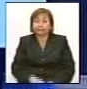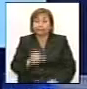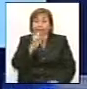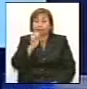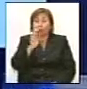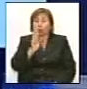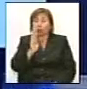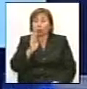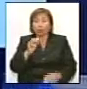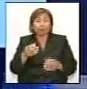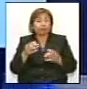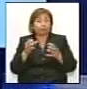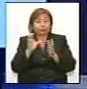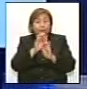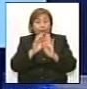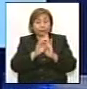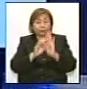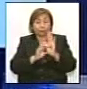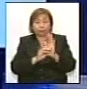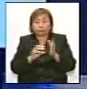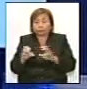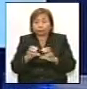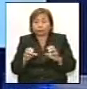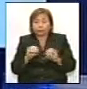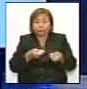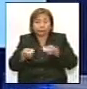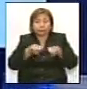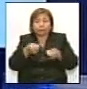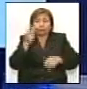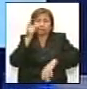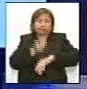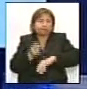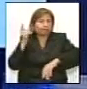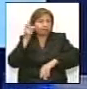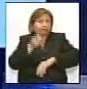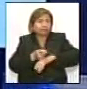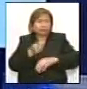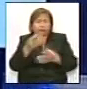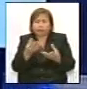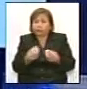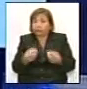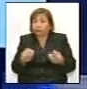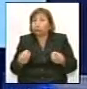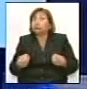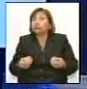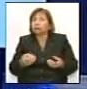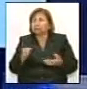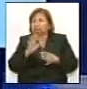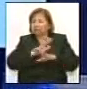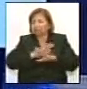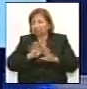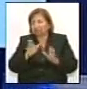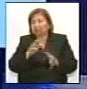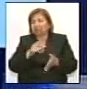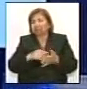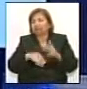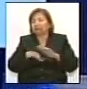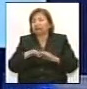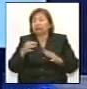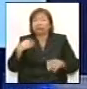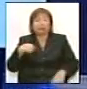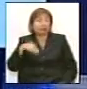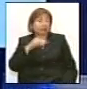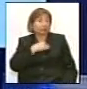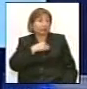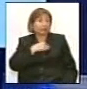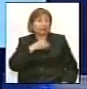Comisión de Acusaciones Constitucionales realizó una serie de denuncias que en su mayoría fueron desestimadas. Los miembros de ese